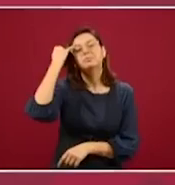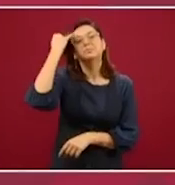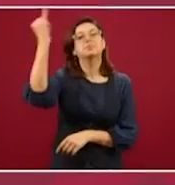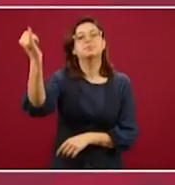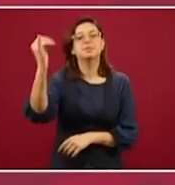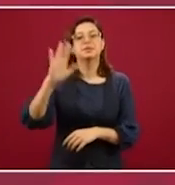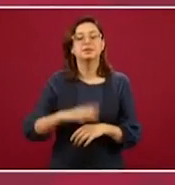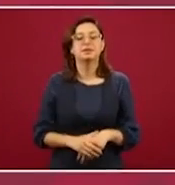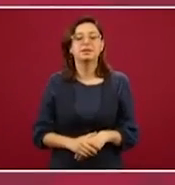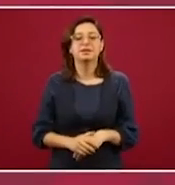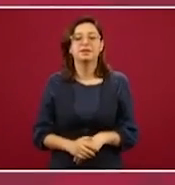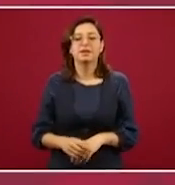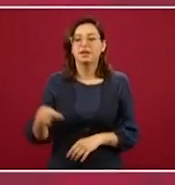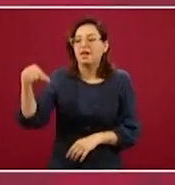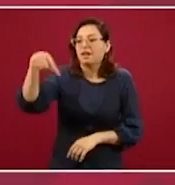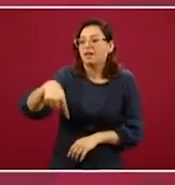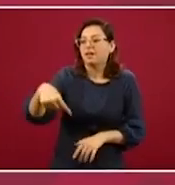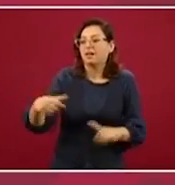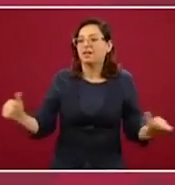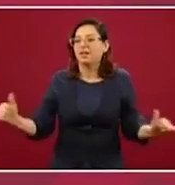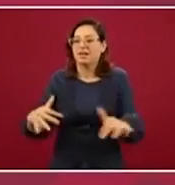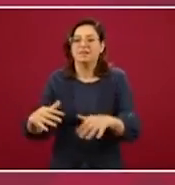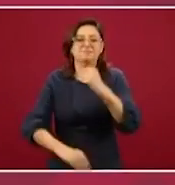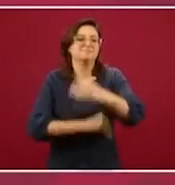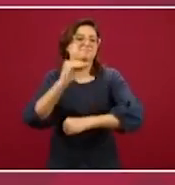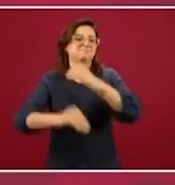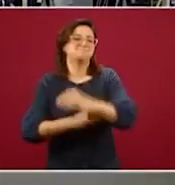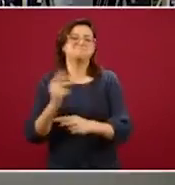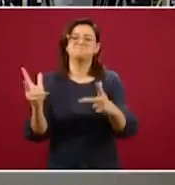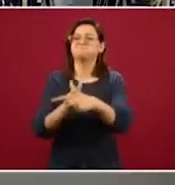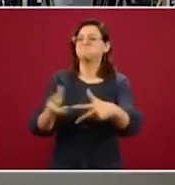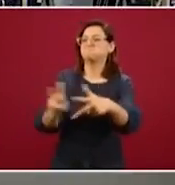si aquí vamos a venir a pelearnos,